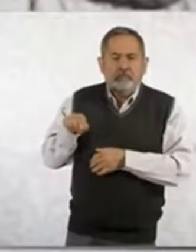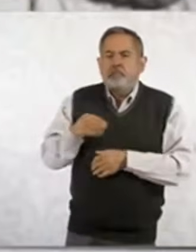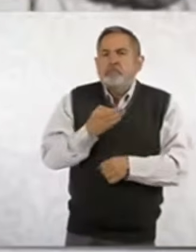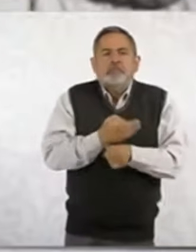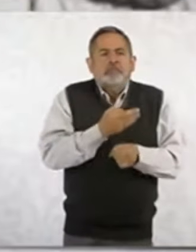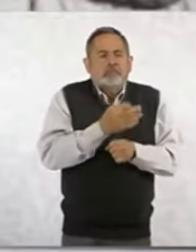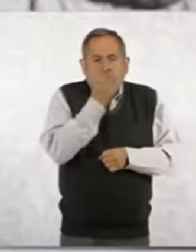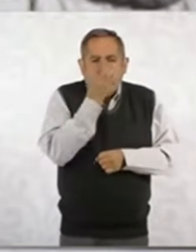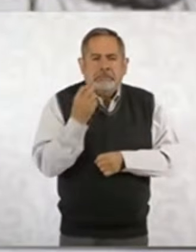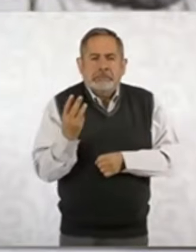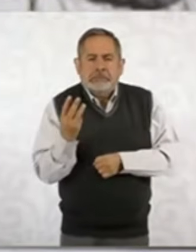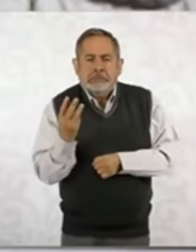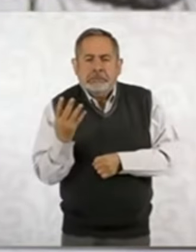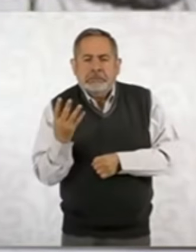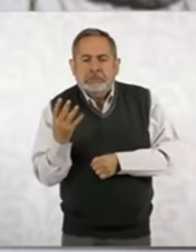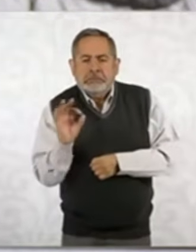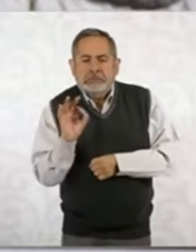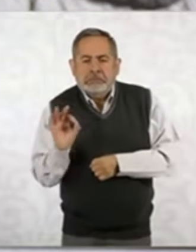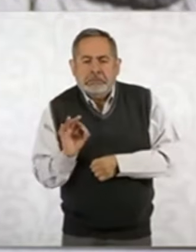3, 4%,